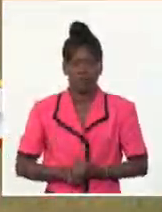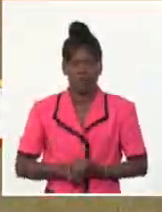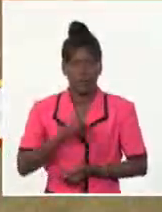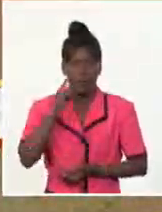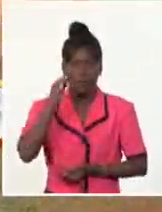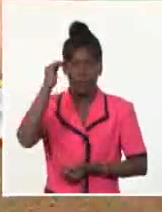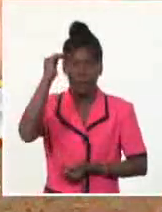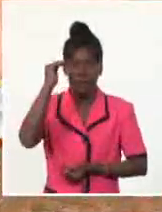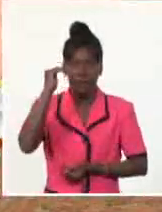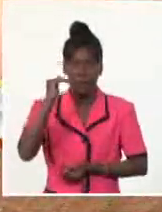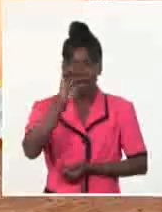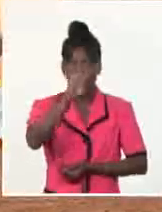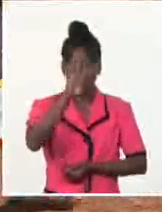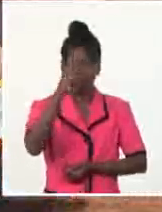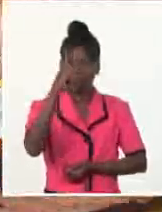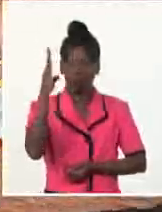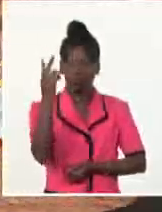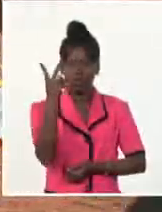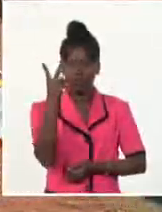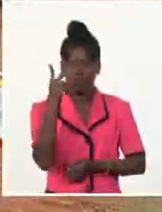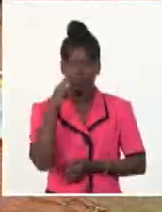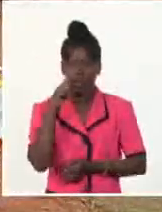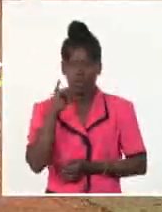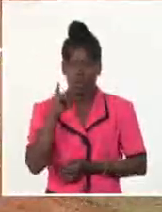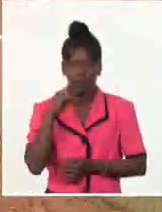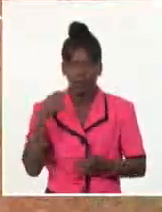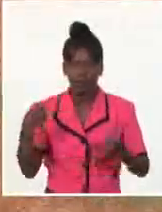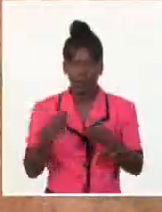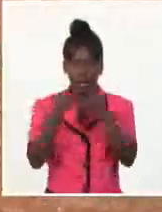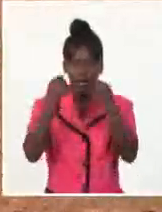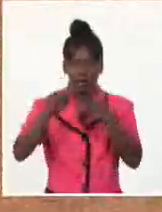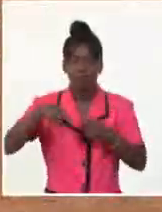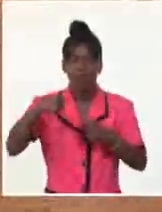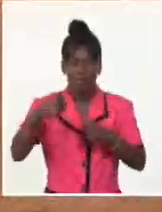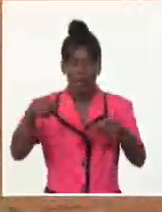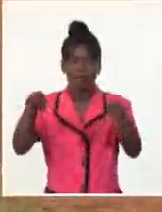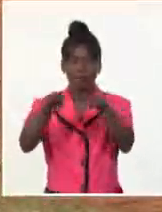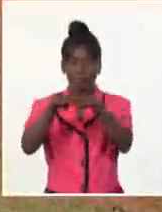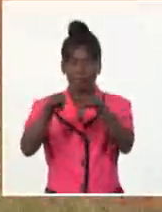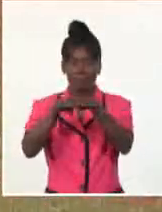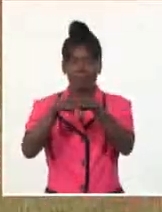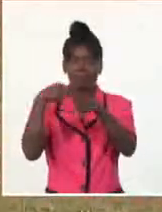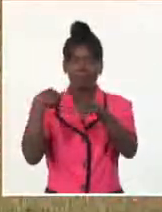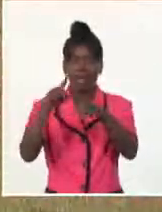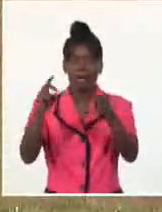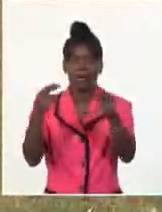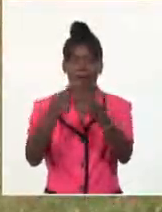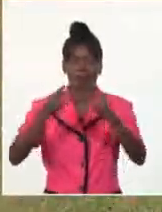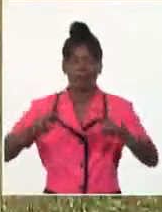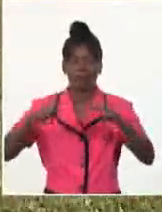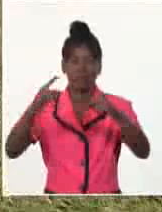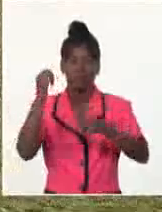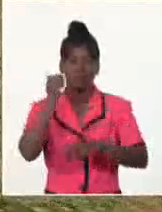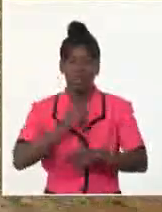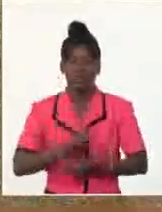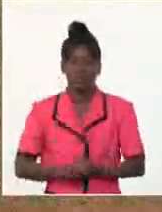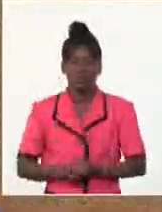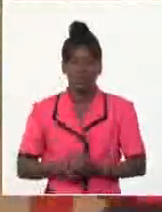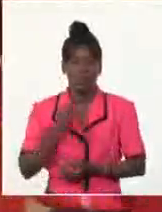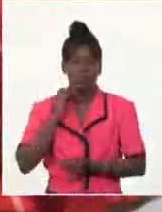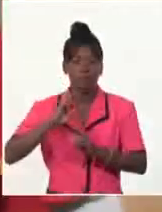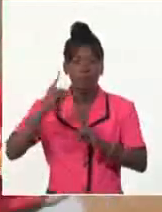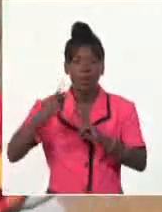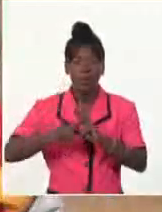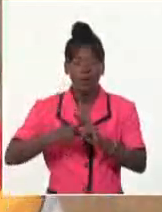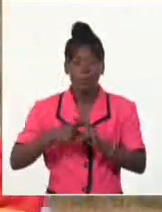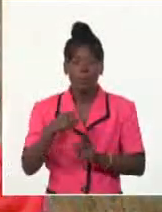los visitantes en el segundo choque. Esta serie se definirá mañana. Por su parte, en el Manuel Alarcón, el local Bayamo venció en el primer